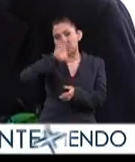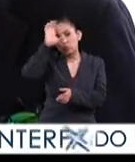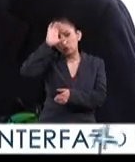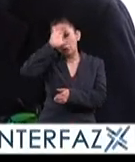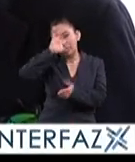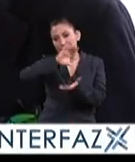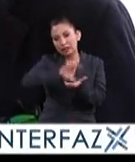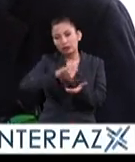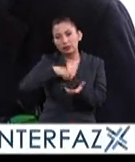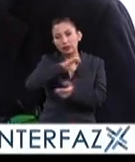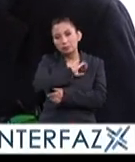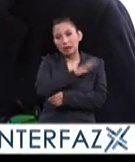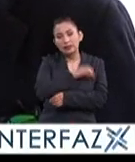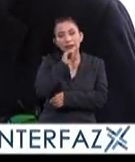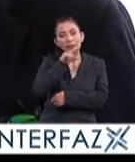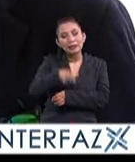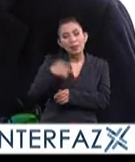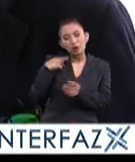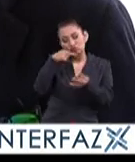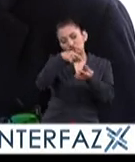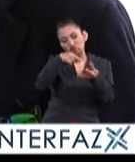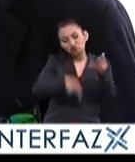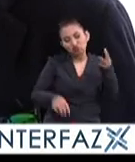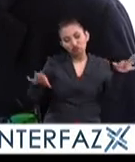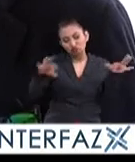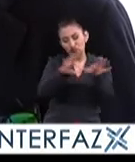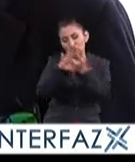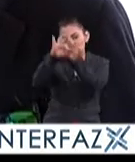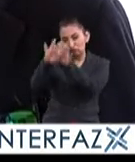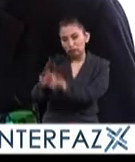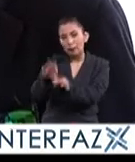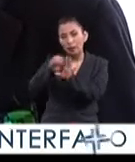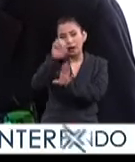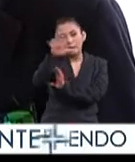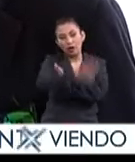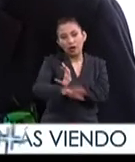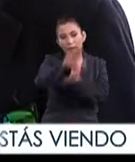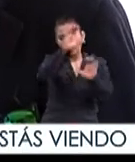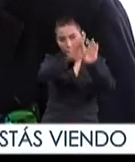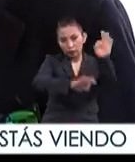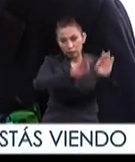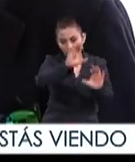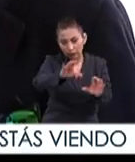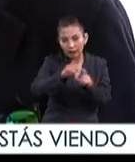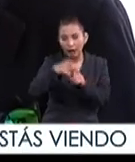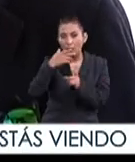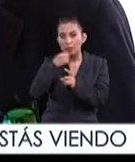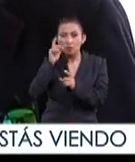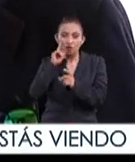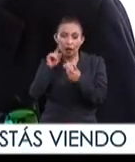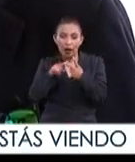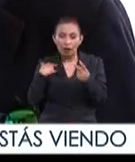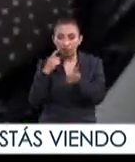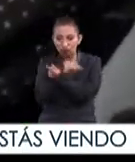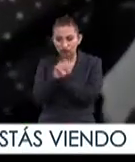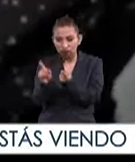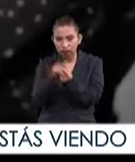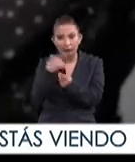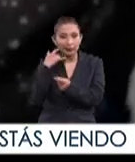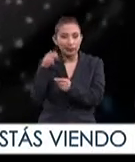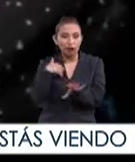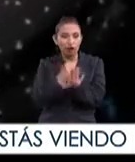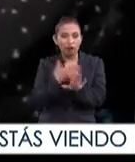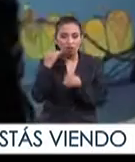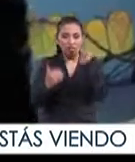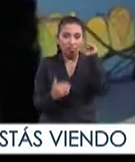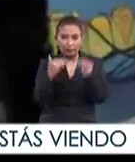México, y lo que tenemos son unos ejes transversales como pueden ser el medio ambiente, el género, la convivencia, la lucha contra